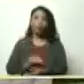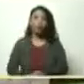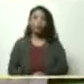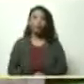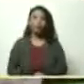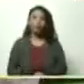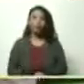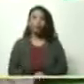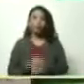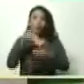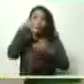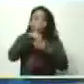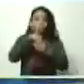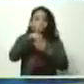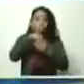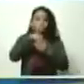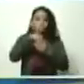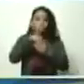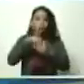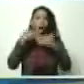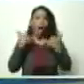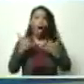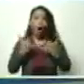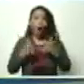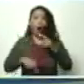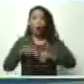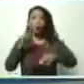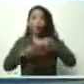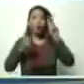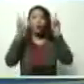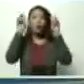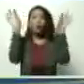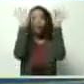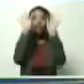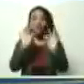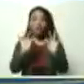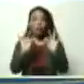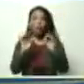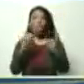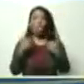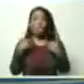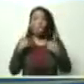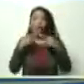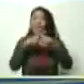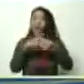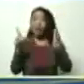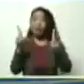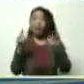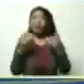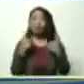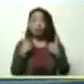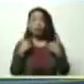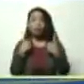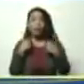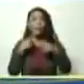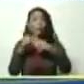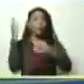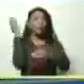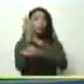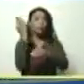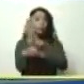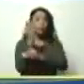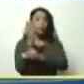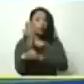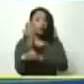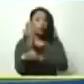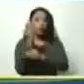arraigado ahora construir un nuevo modelo cuesta pero las sanciones criminales